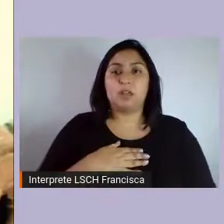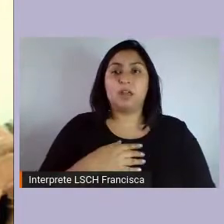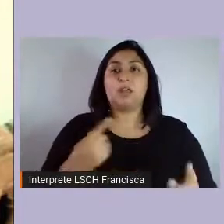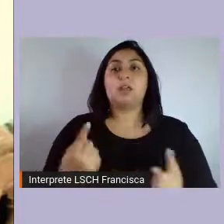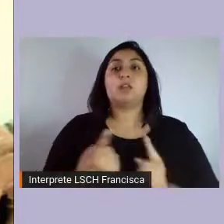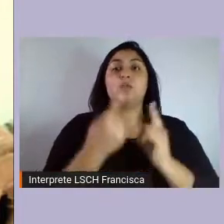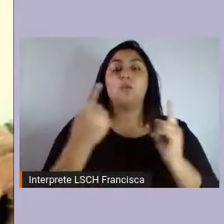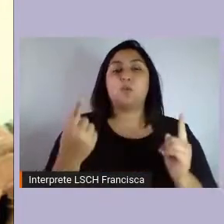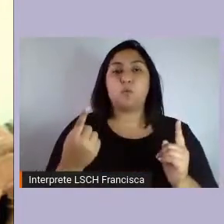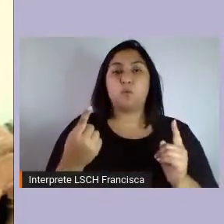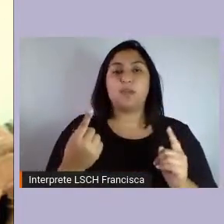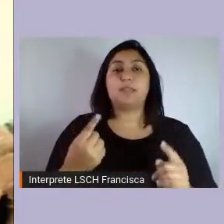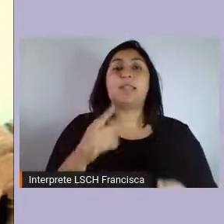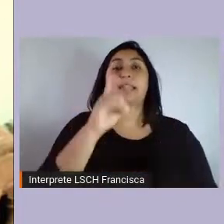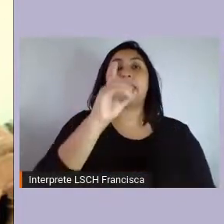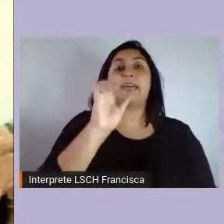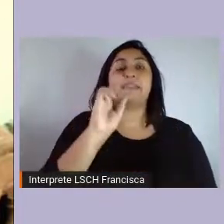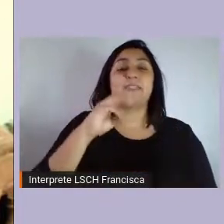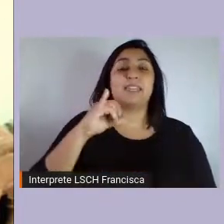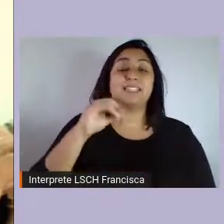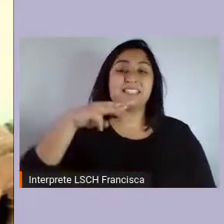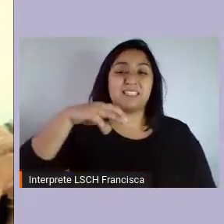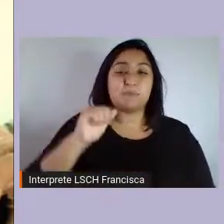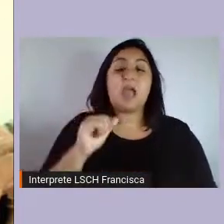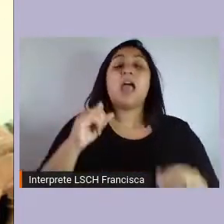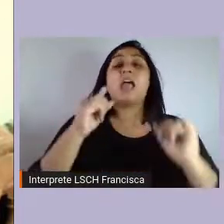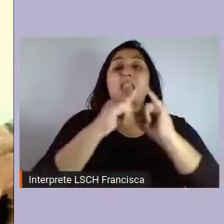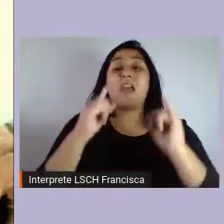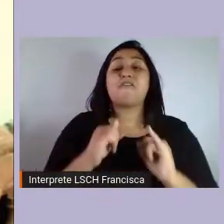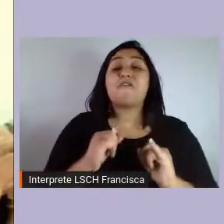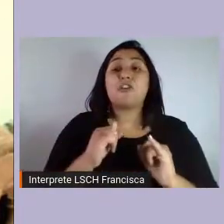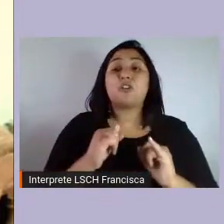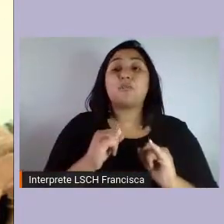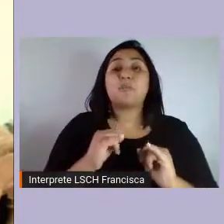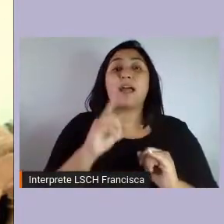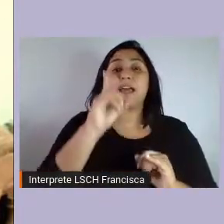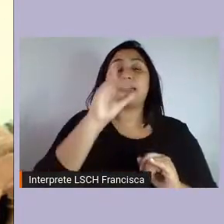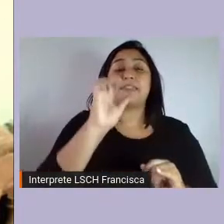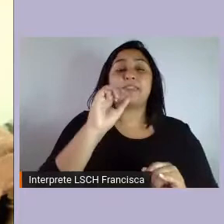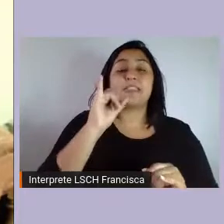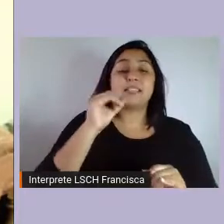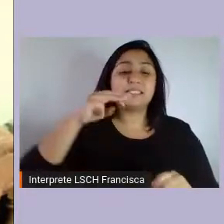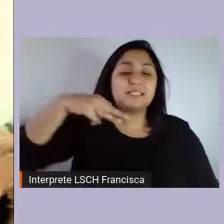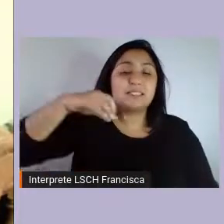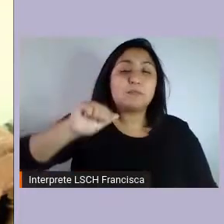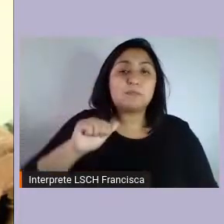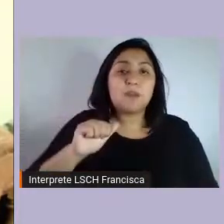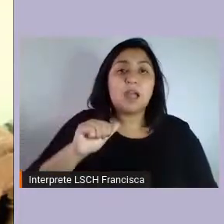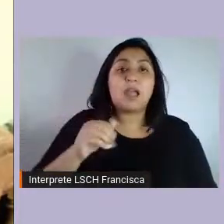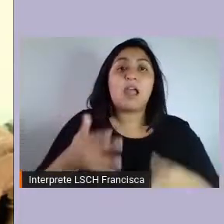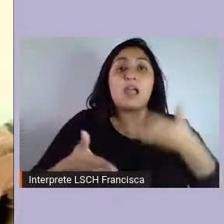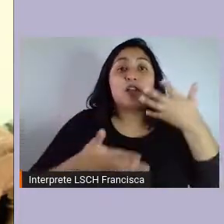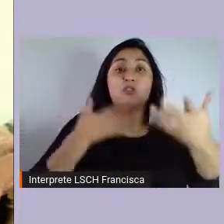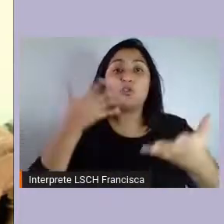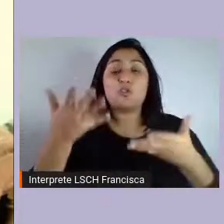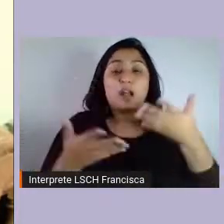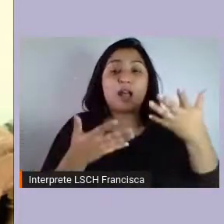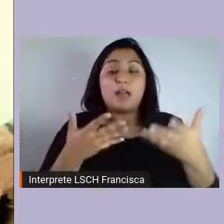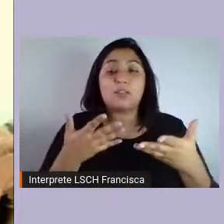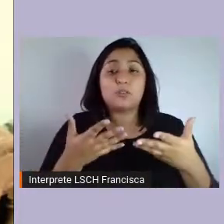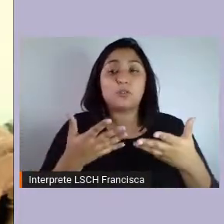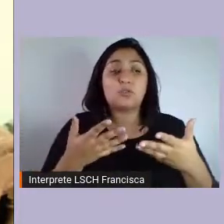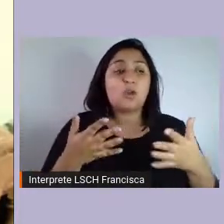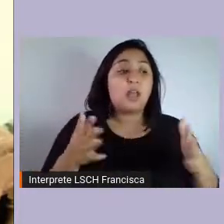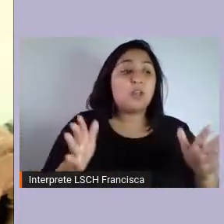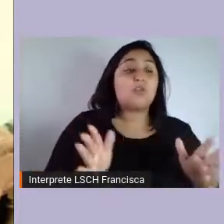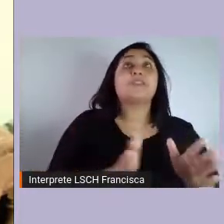en la décima, en el formato de la décima, en los motivos, en los fundados, en el canto a lo divino y al humano, que era